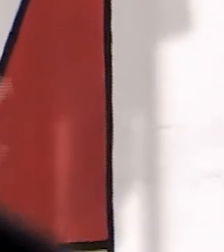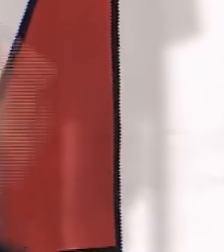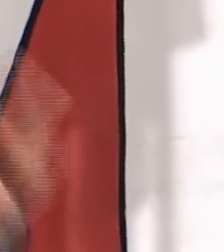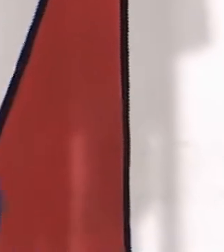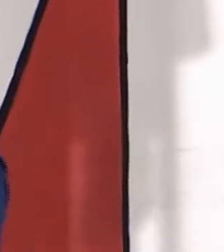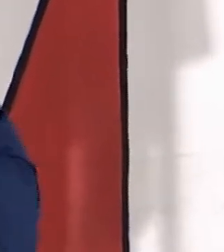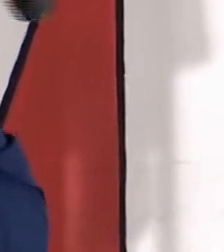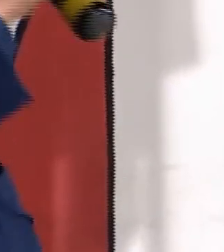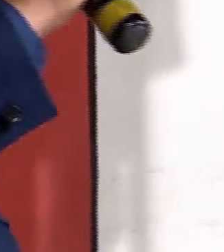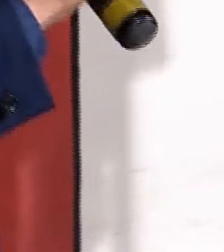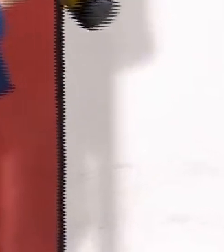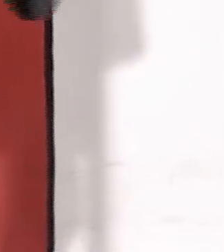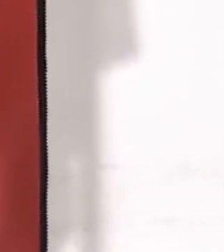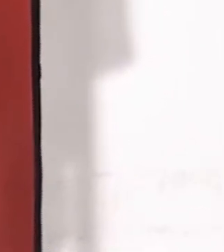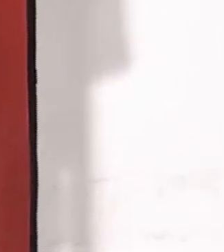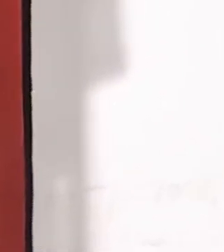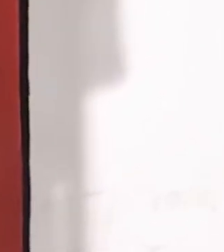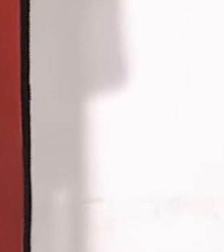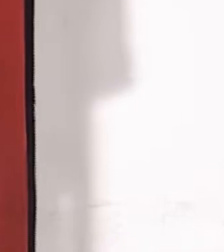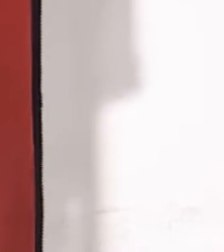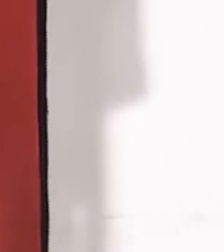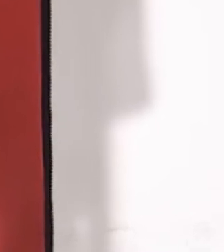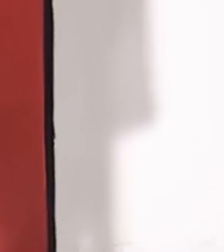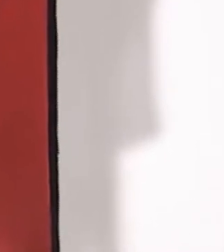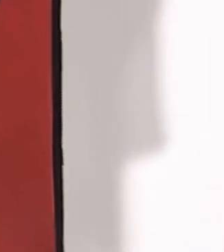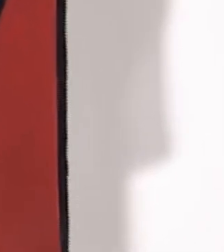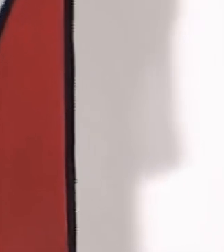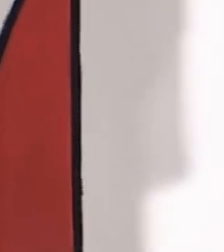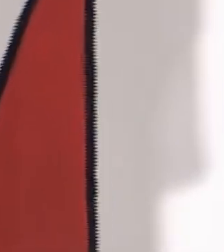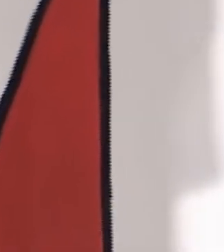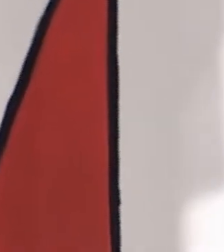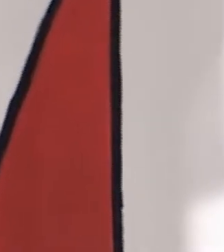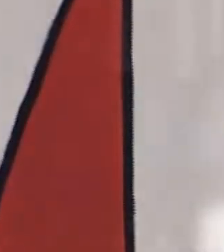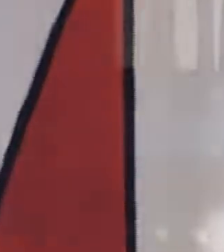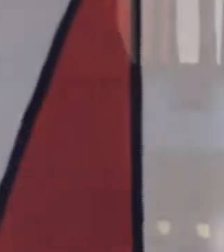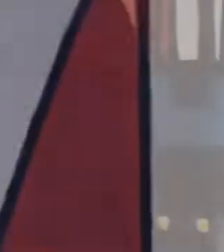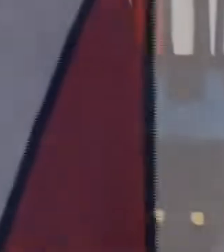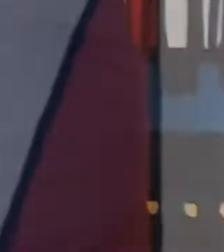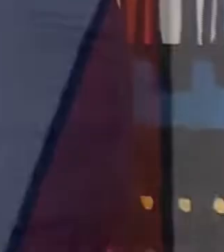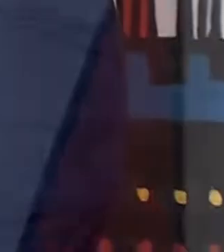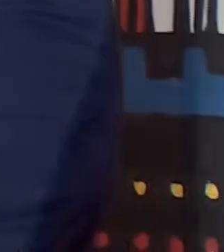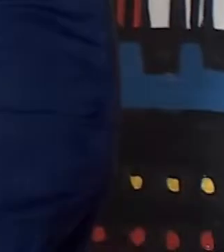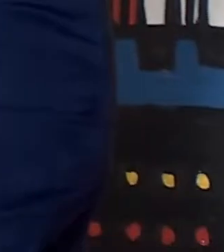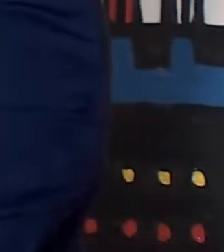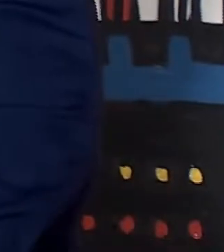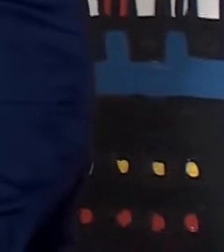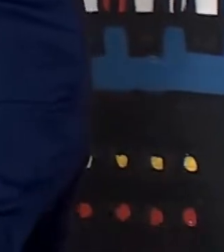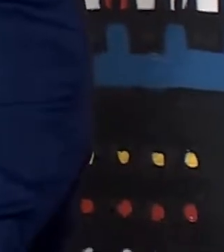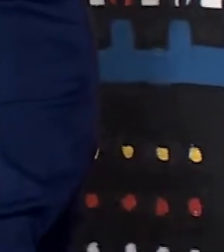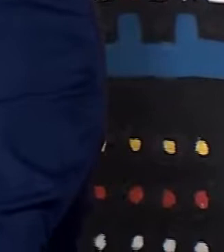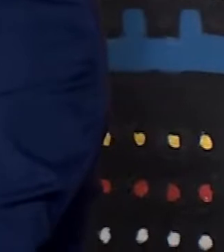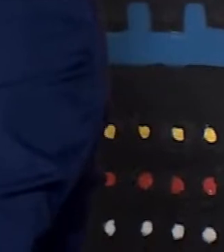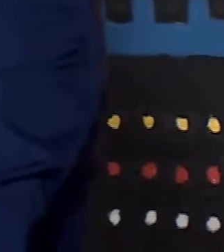entonces comprendí mi soledad sin para qué. Subí y te ofrecí